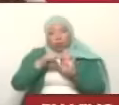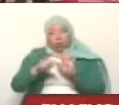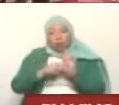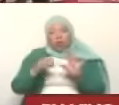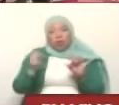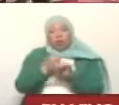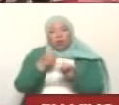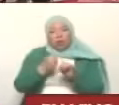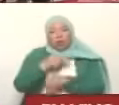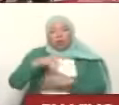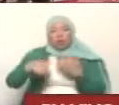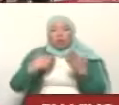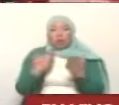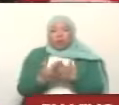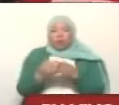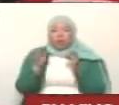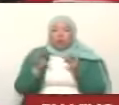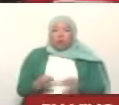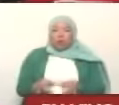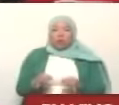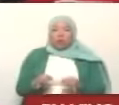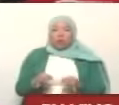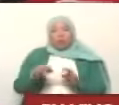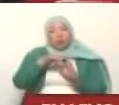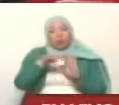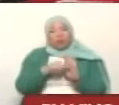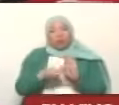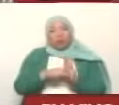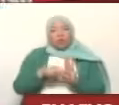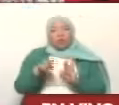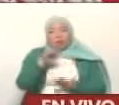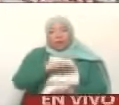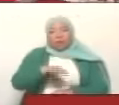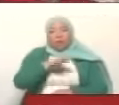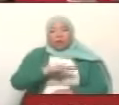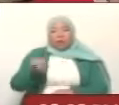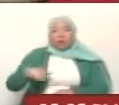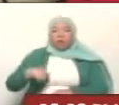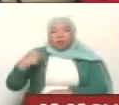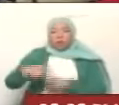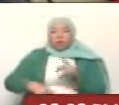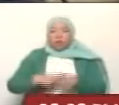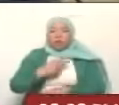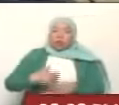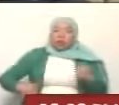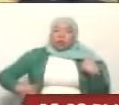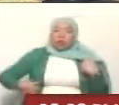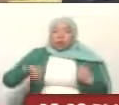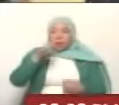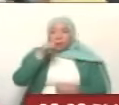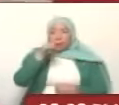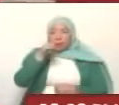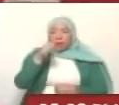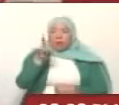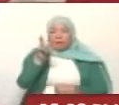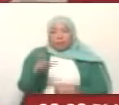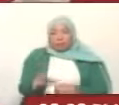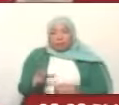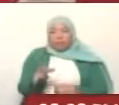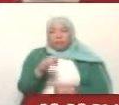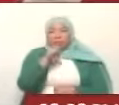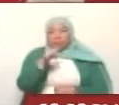los trabajadores y trabajadoras que, orientados por nuestro ministro del Poder Popular de Petróleo y presidente de PDVSA, Pedro Rafael Tellechea